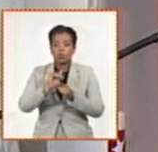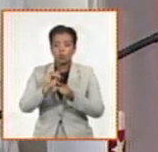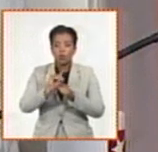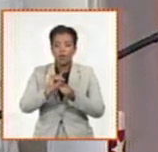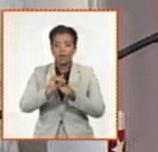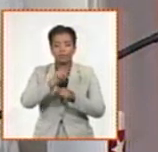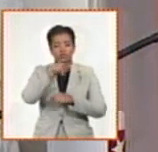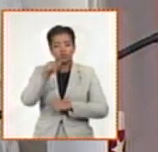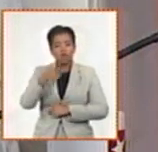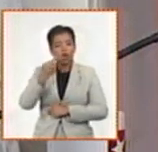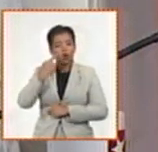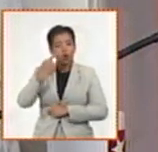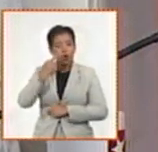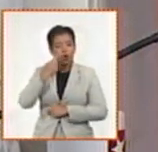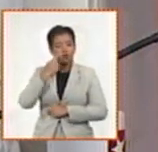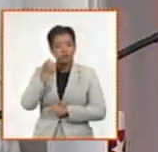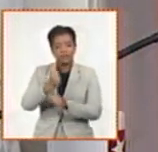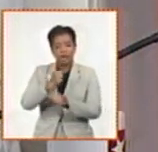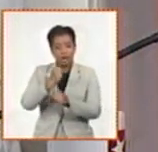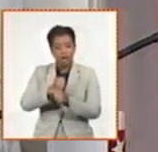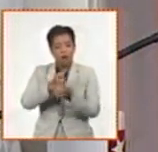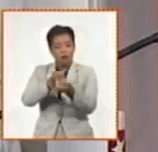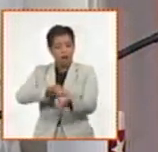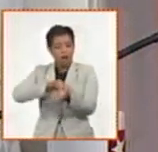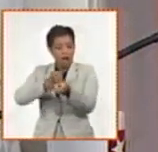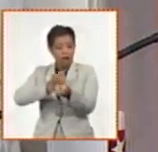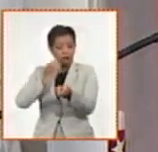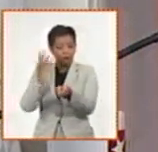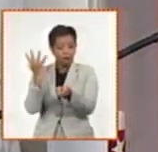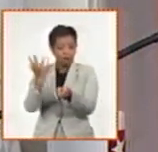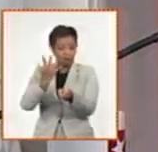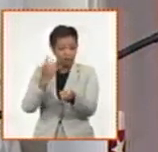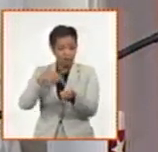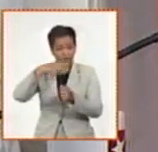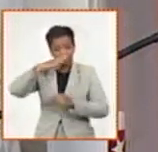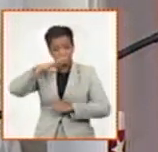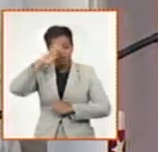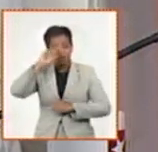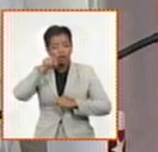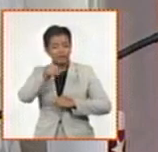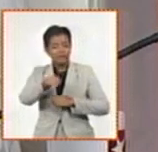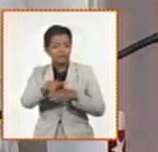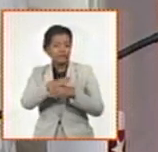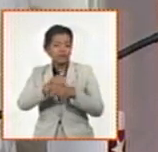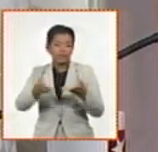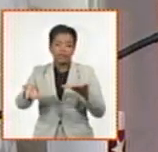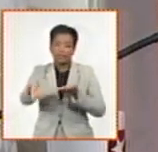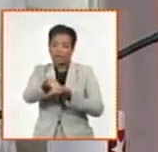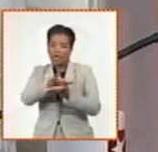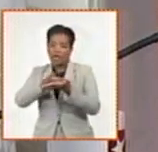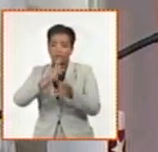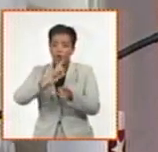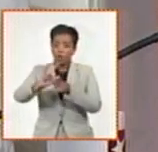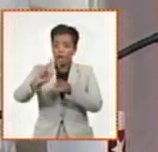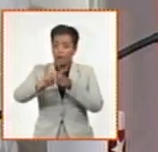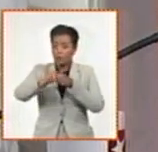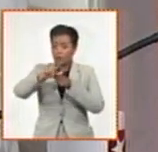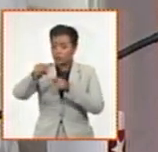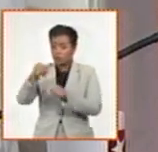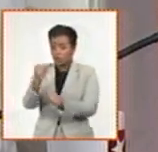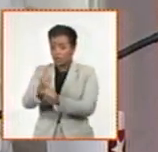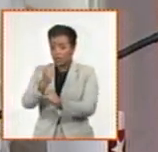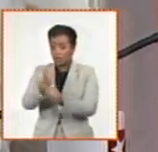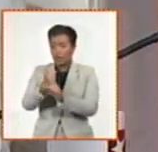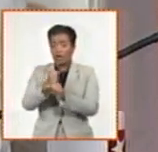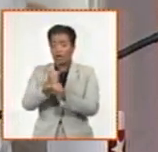agroecología en Cuba, que se fundamenta en un intercambio y comunicación entre campesinas y campesinos, donde